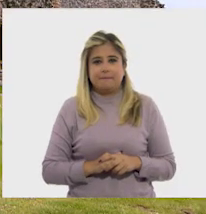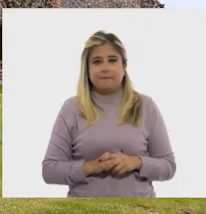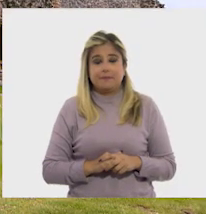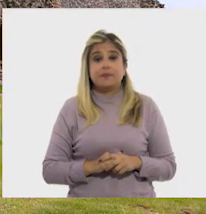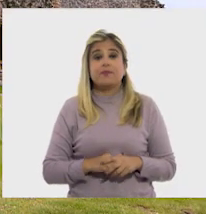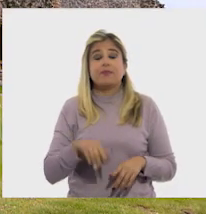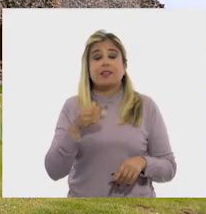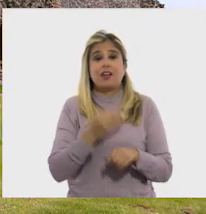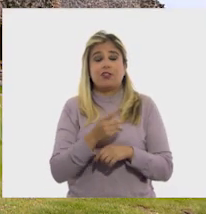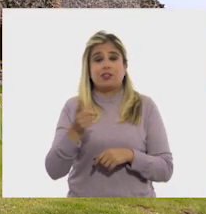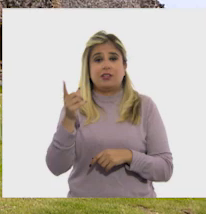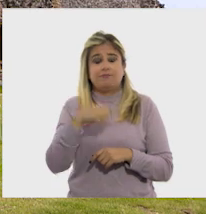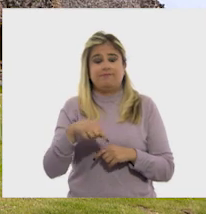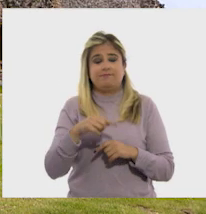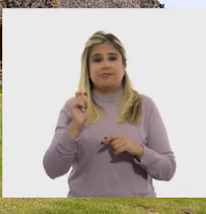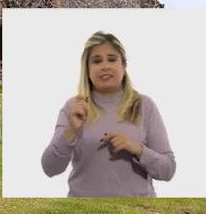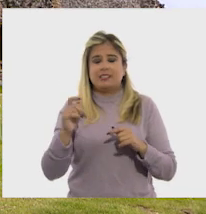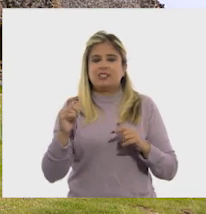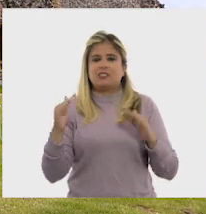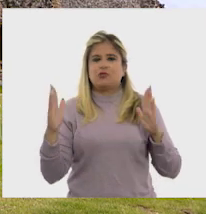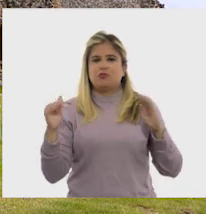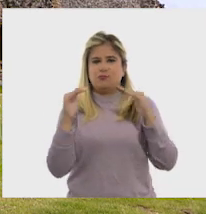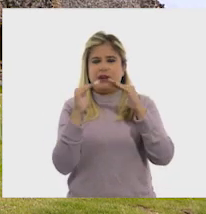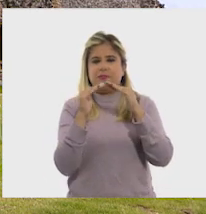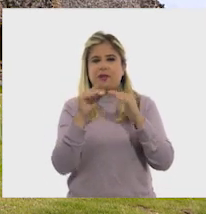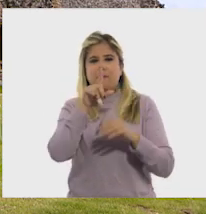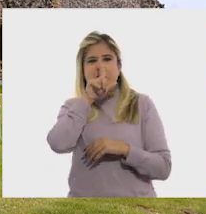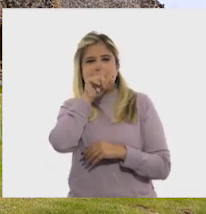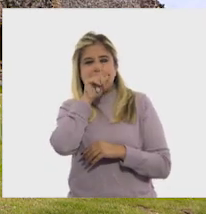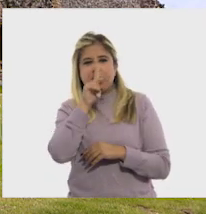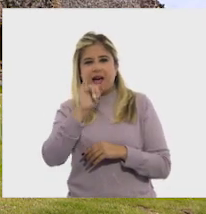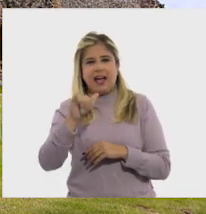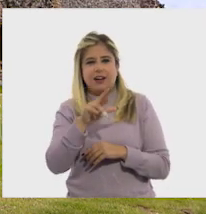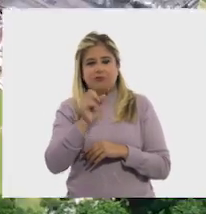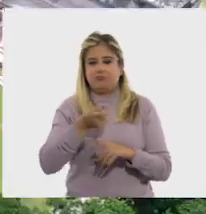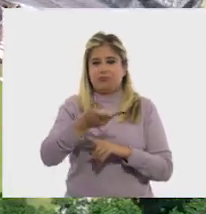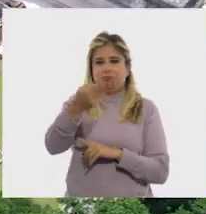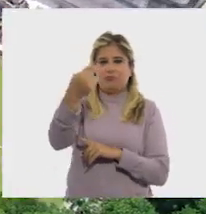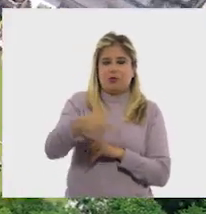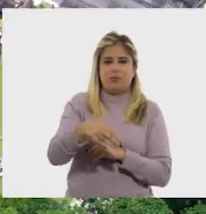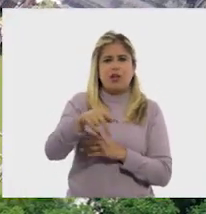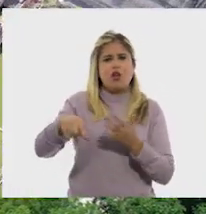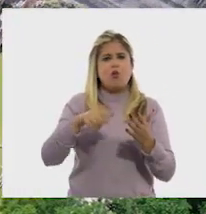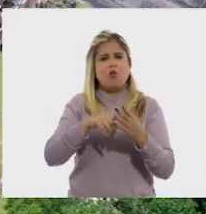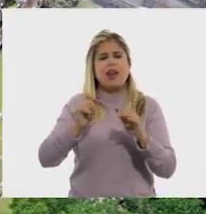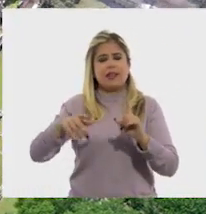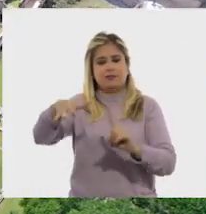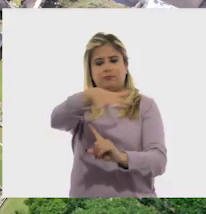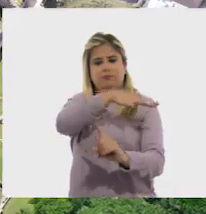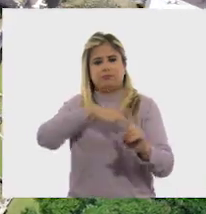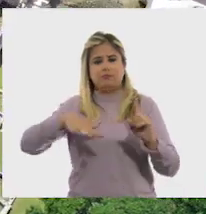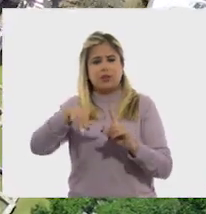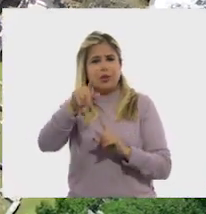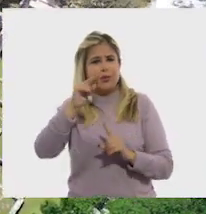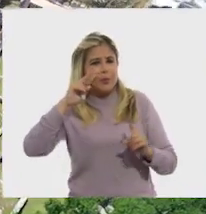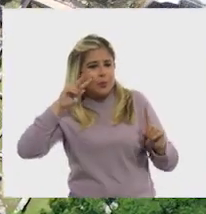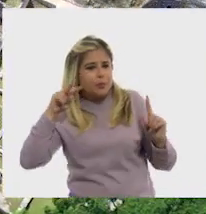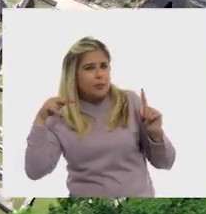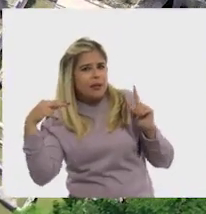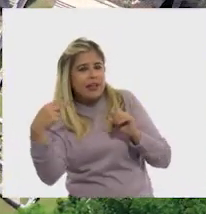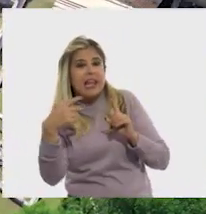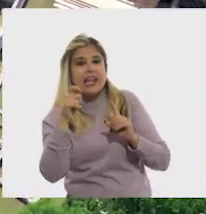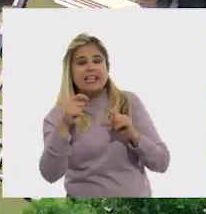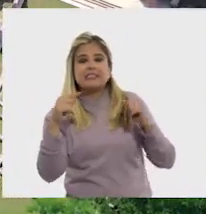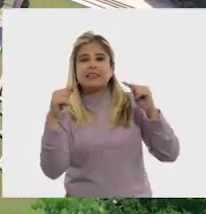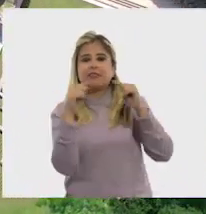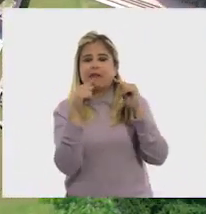Estamos en el cuadrángulo de los pájaros de Uxmal, pero en la parte principal pueden ustedes ver el Templo